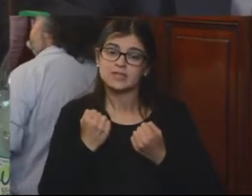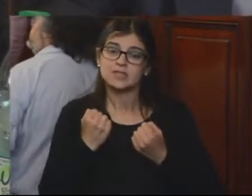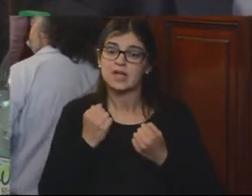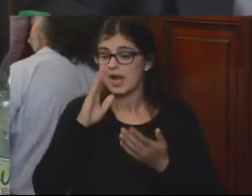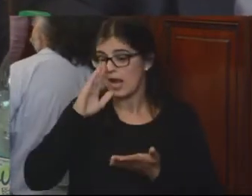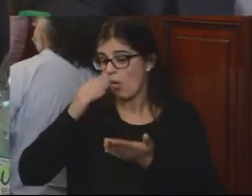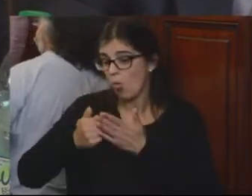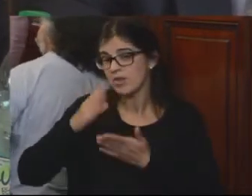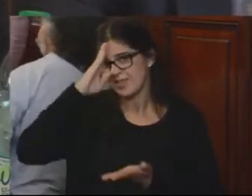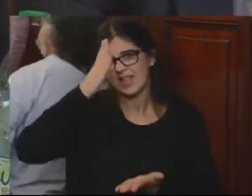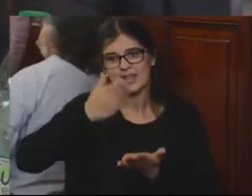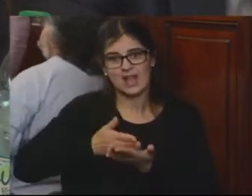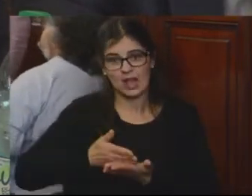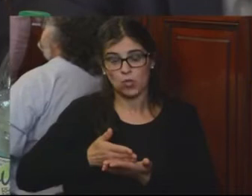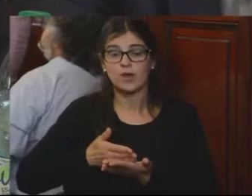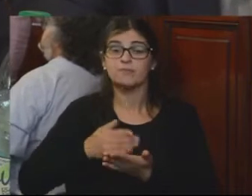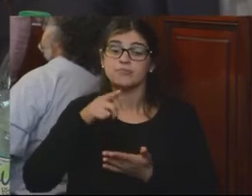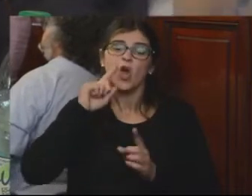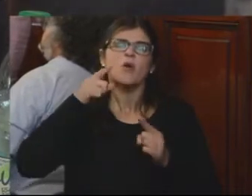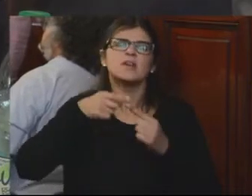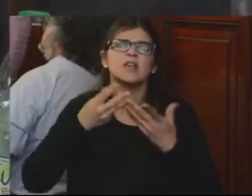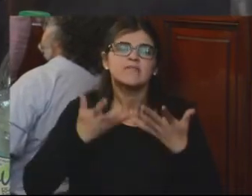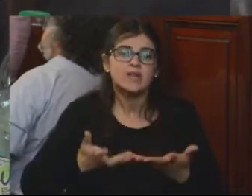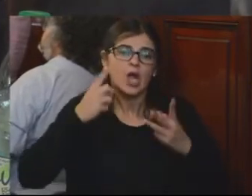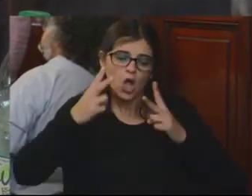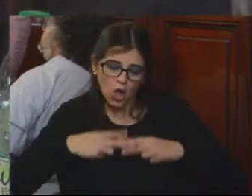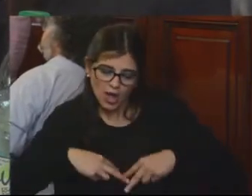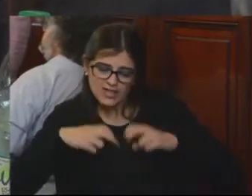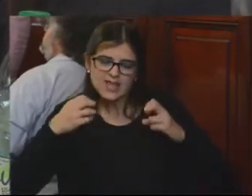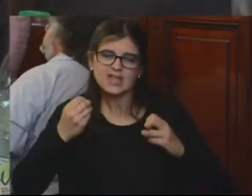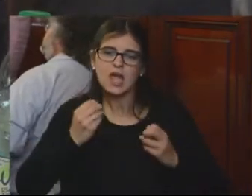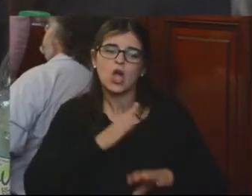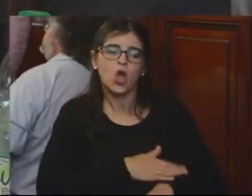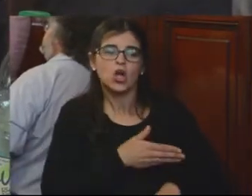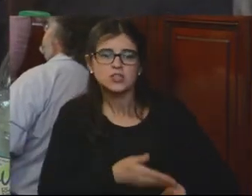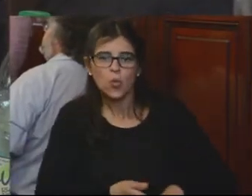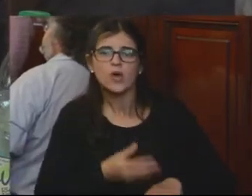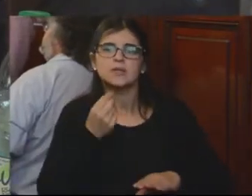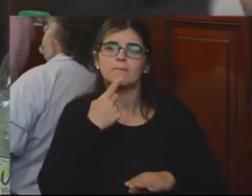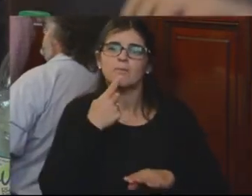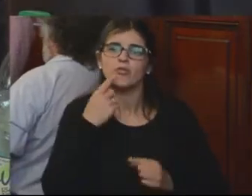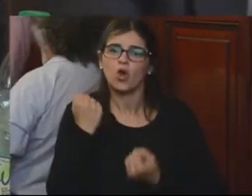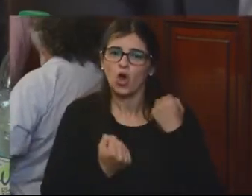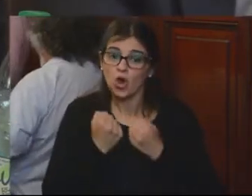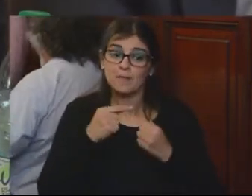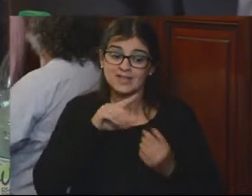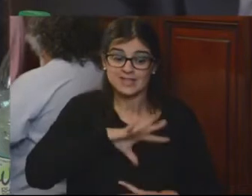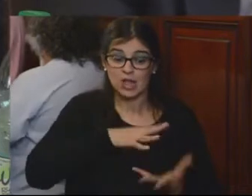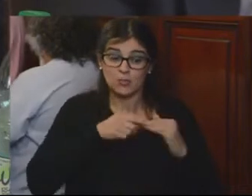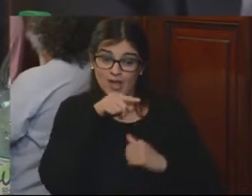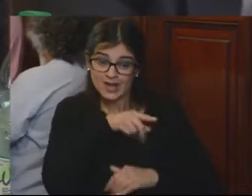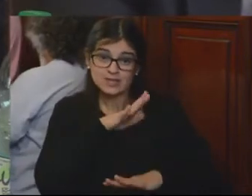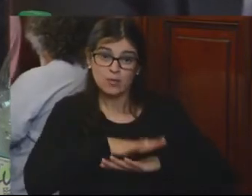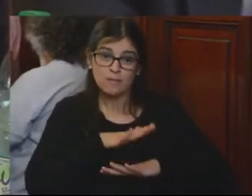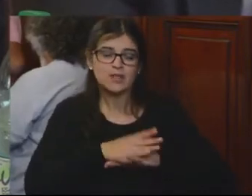última dictadura cuyo objetivo es analizar las consecuencias de las políticas económicas adoptadas entonces e identificar